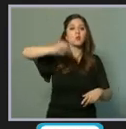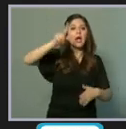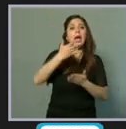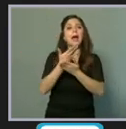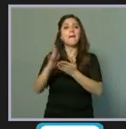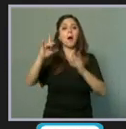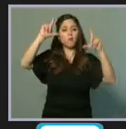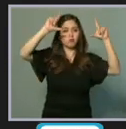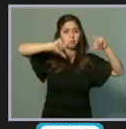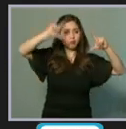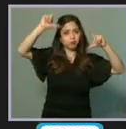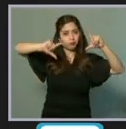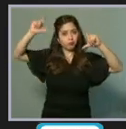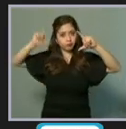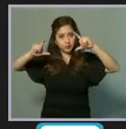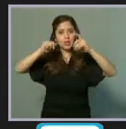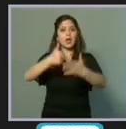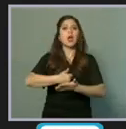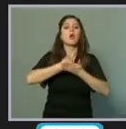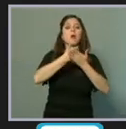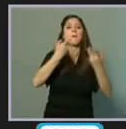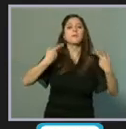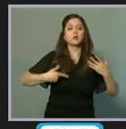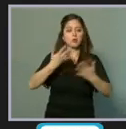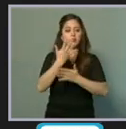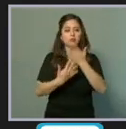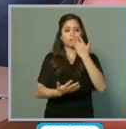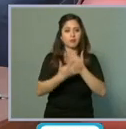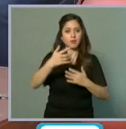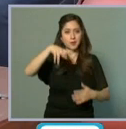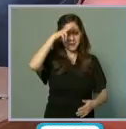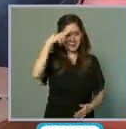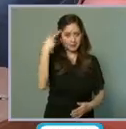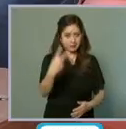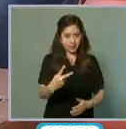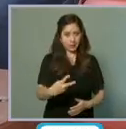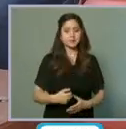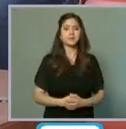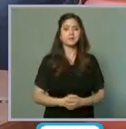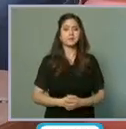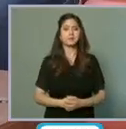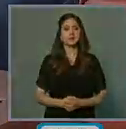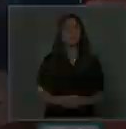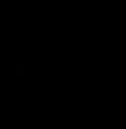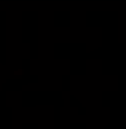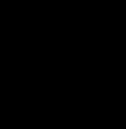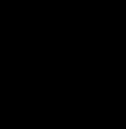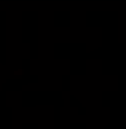y además apoyando a los artesanos mexicanos. Qué también. padre, eso. Qué buena actitud, Sagnité. Muchísimas gracias por acompañarnos. Gracias a ustedes.